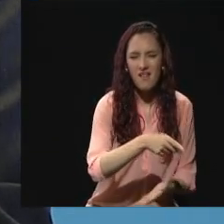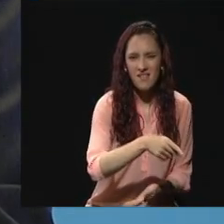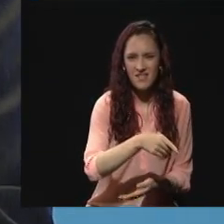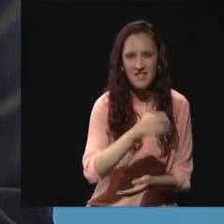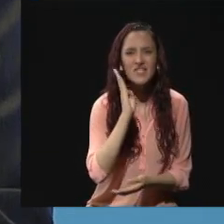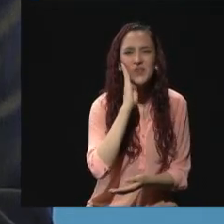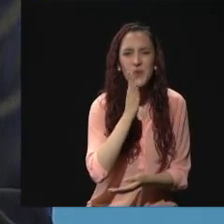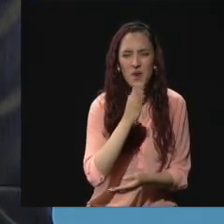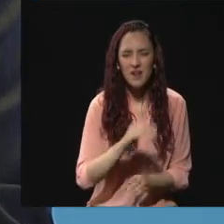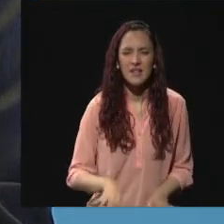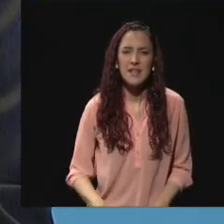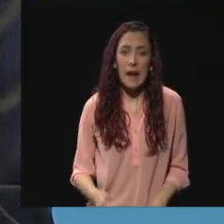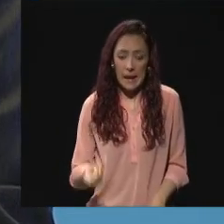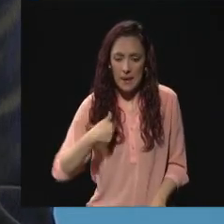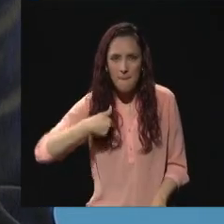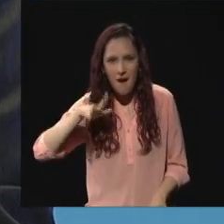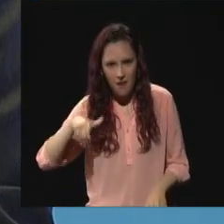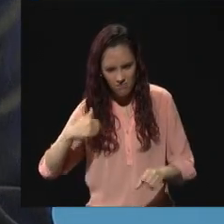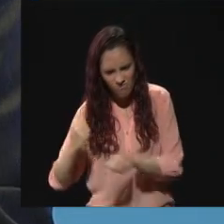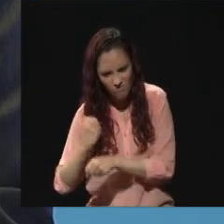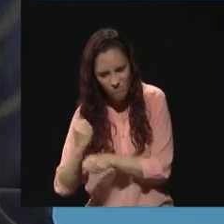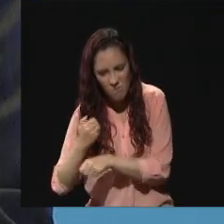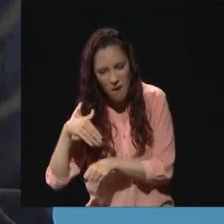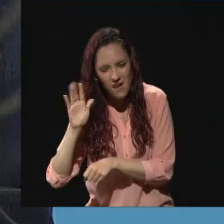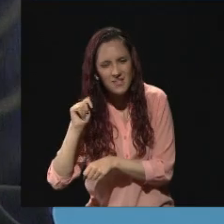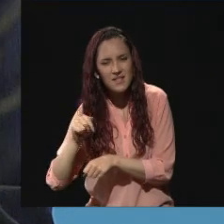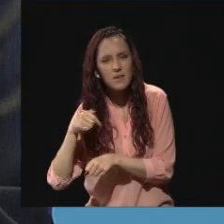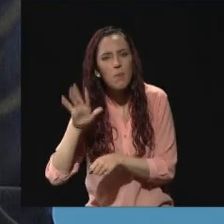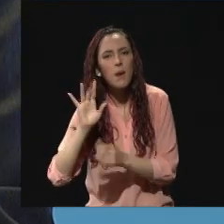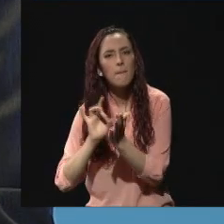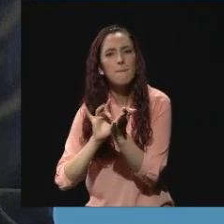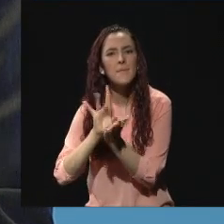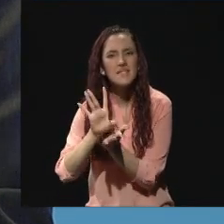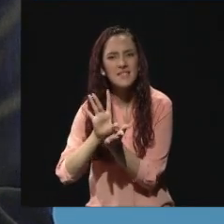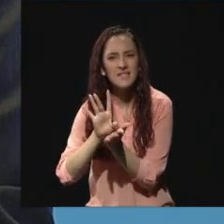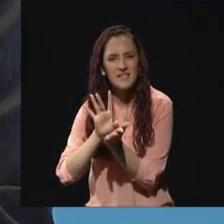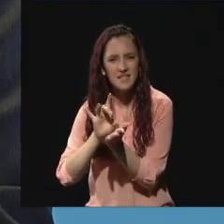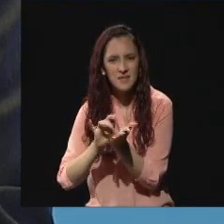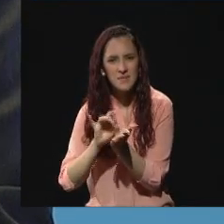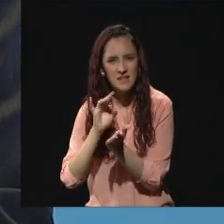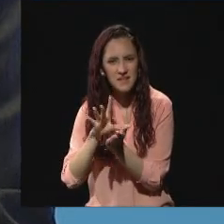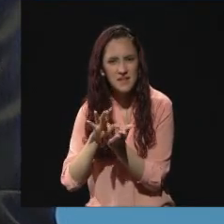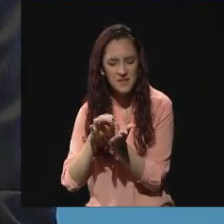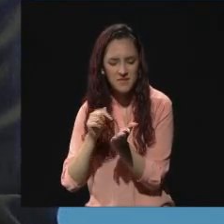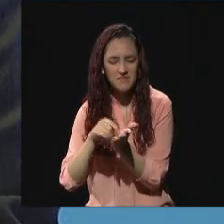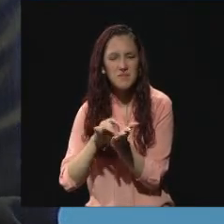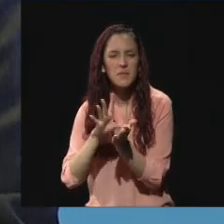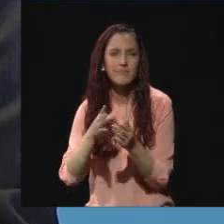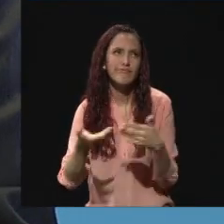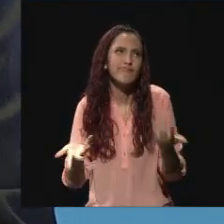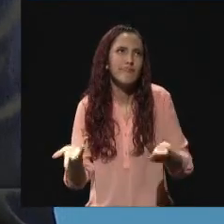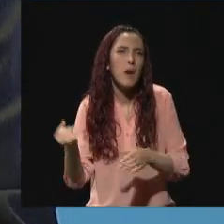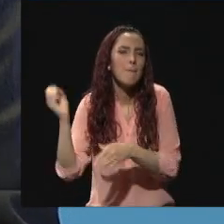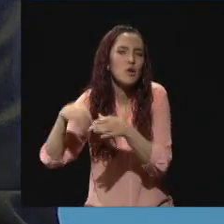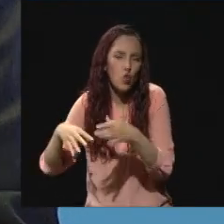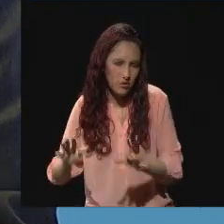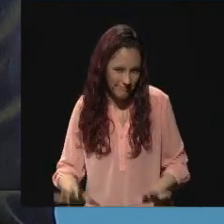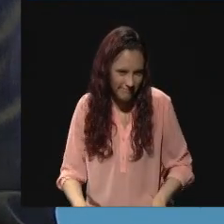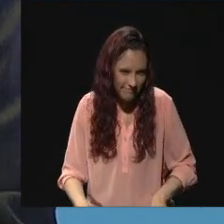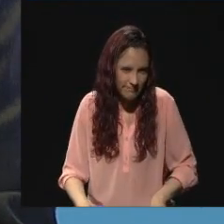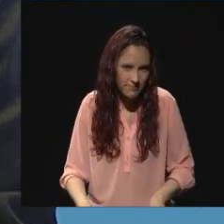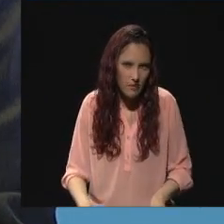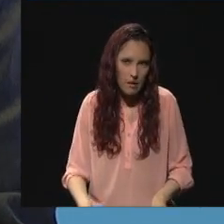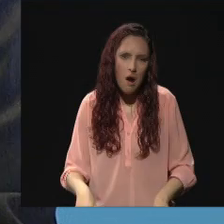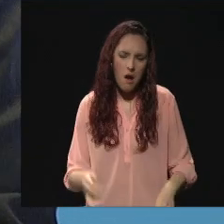ha trabajado mucho es el tema de los mensajes que se envían mensajes basura frente a eso ya ha